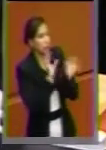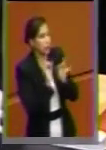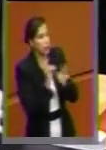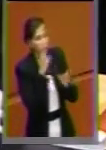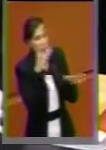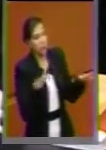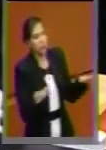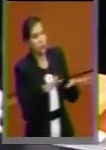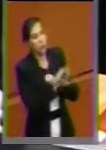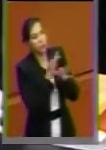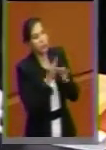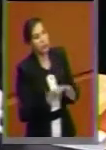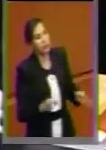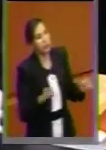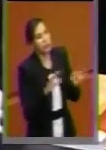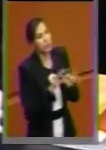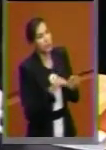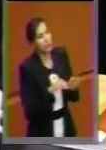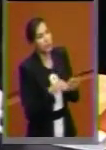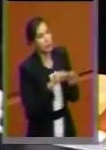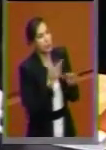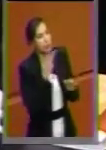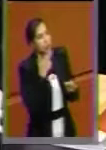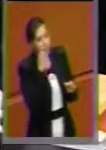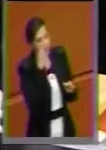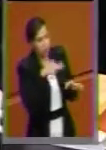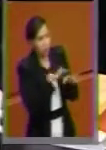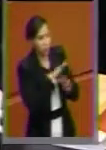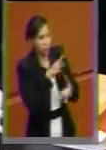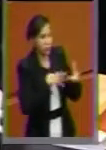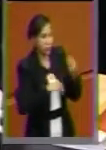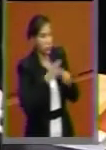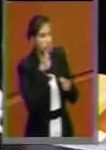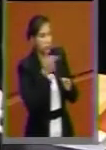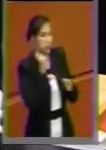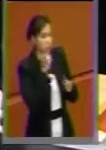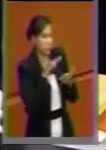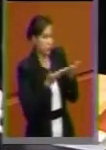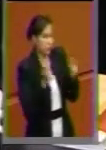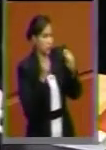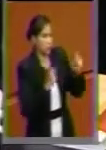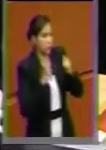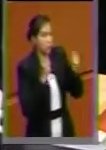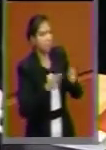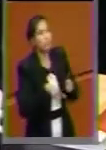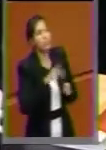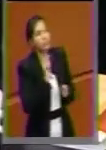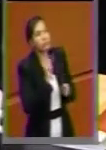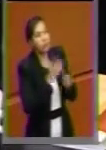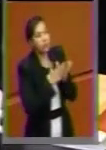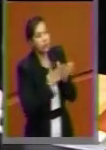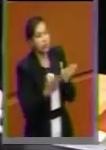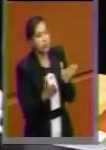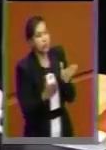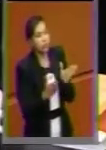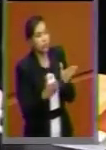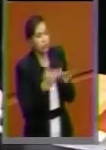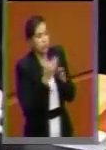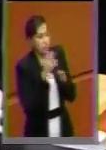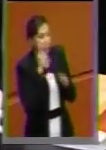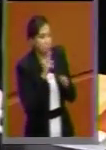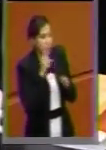cambio que fue radical como ya se dijo lo celebramos pero ya nos ha tocado